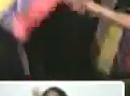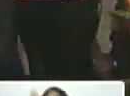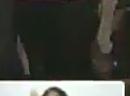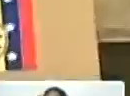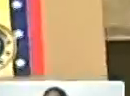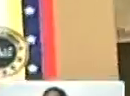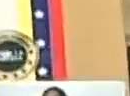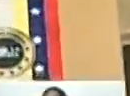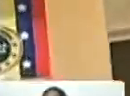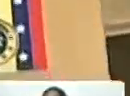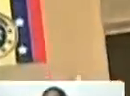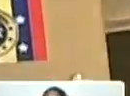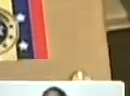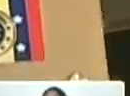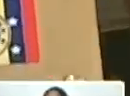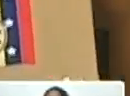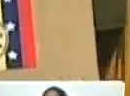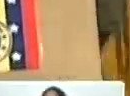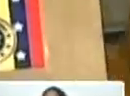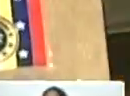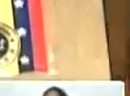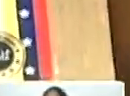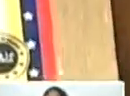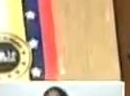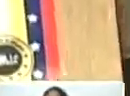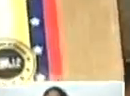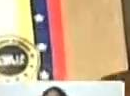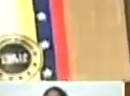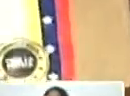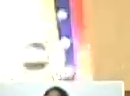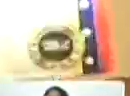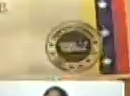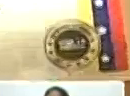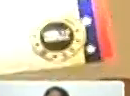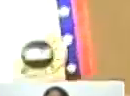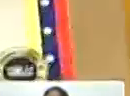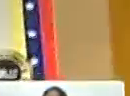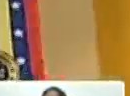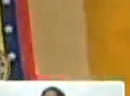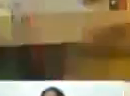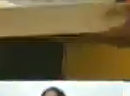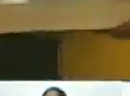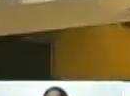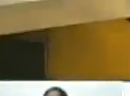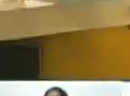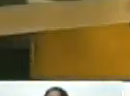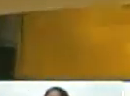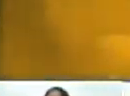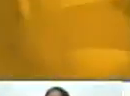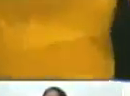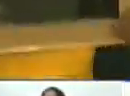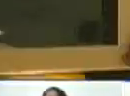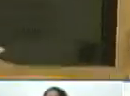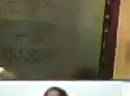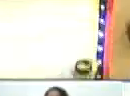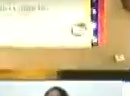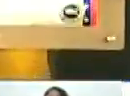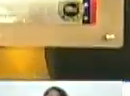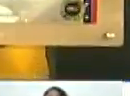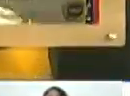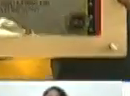Sí, presidente, en nombre suyo entregamos la primera placa a la base de misiones socialistas. Golpe de timón, territorio libre. Se llama